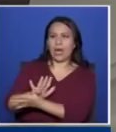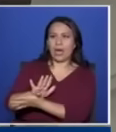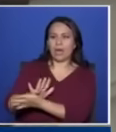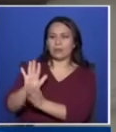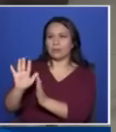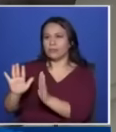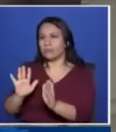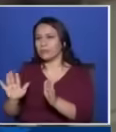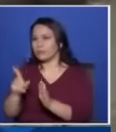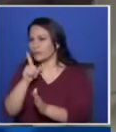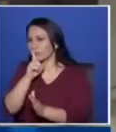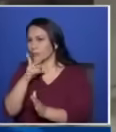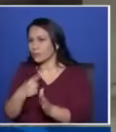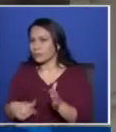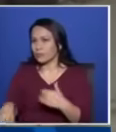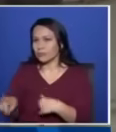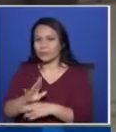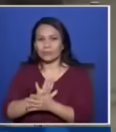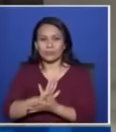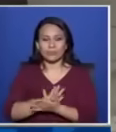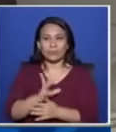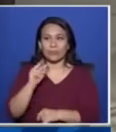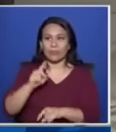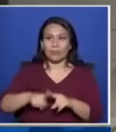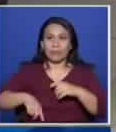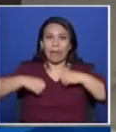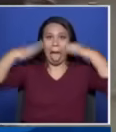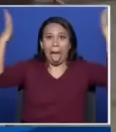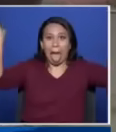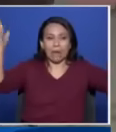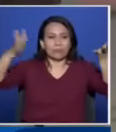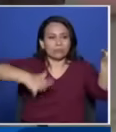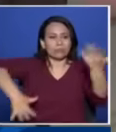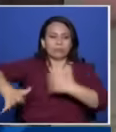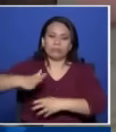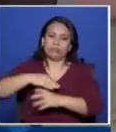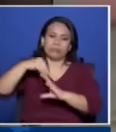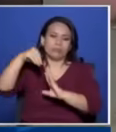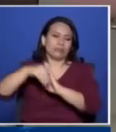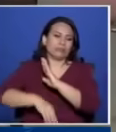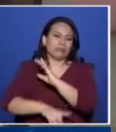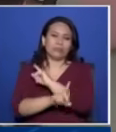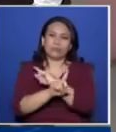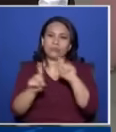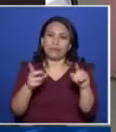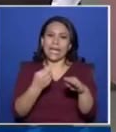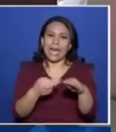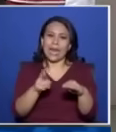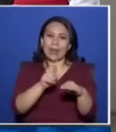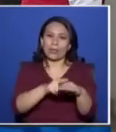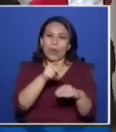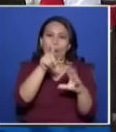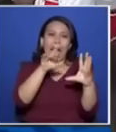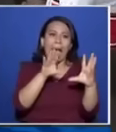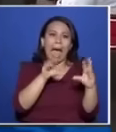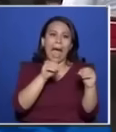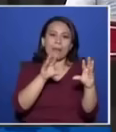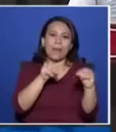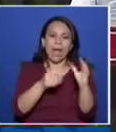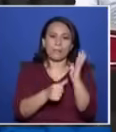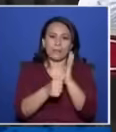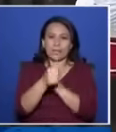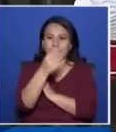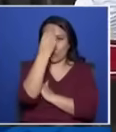¿no? Mantengamos la calma porque usted sabe, o sea, se arma un caos y de pronto es peor. Entonces, el señor rector igual está hablando con